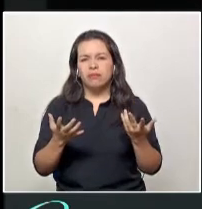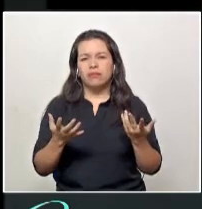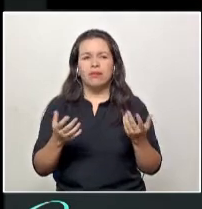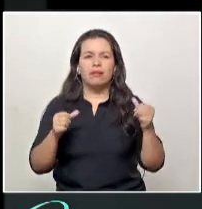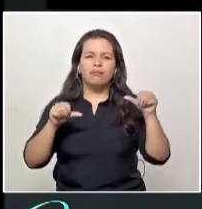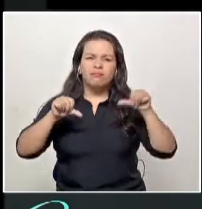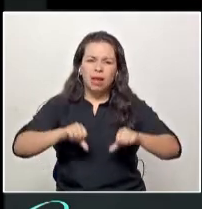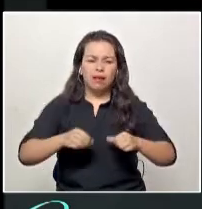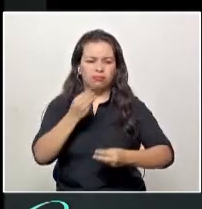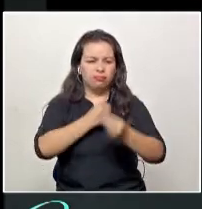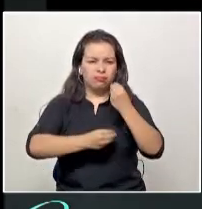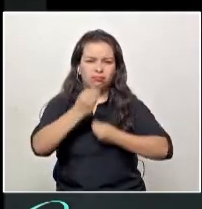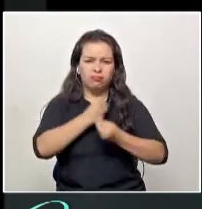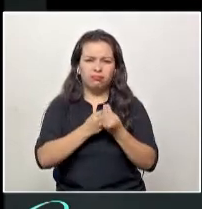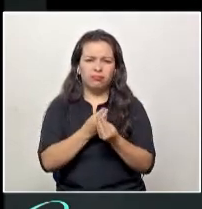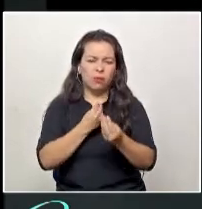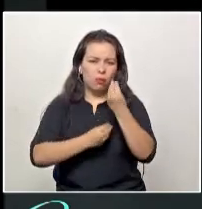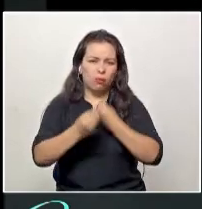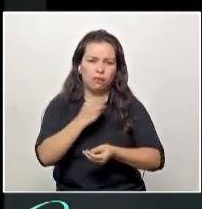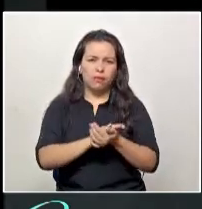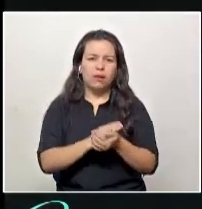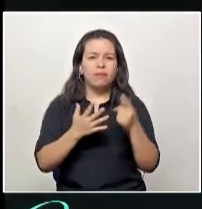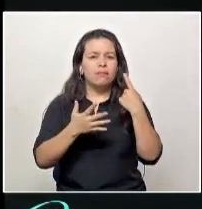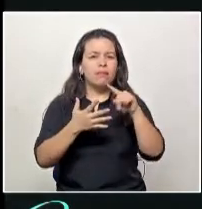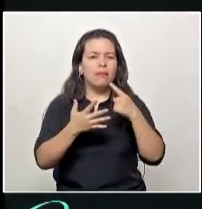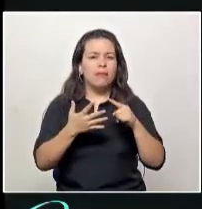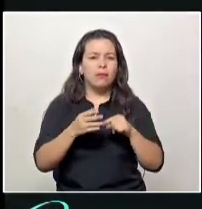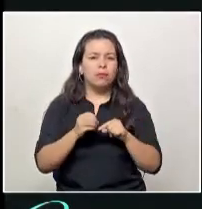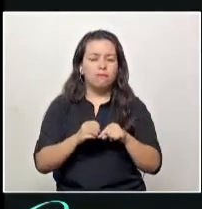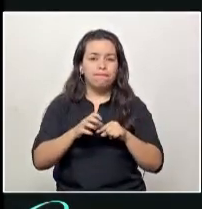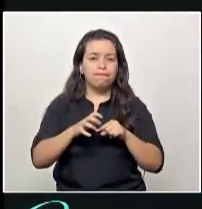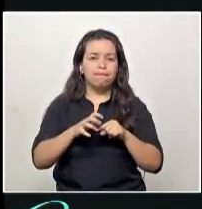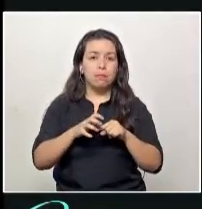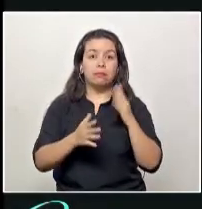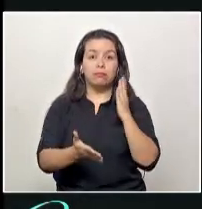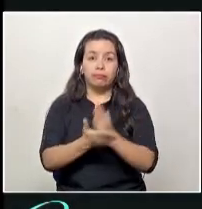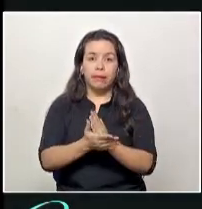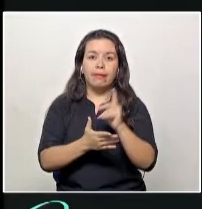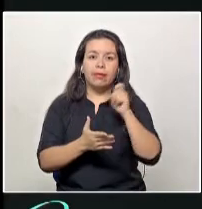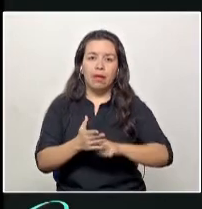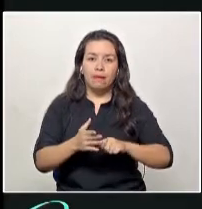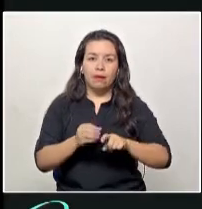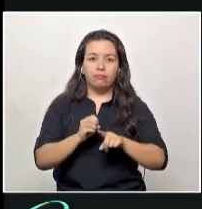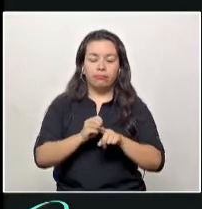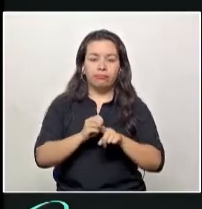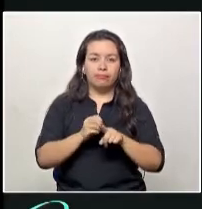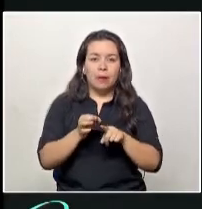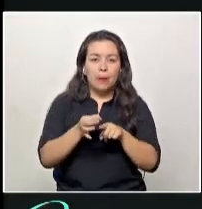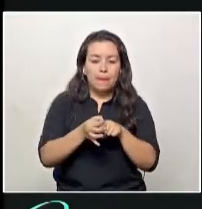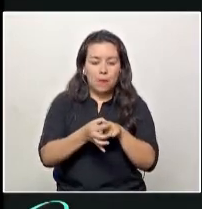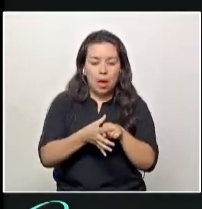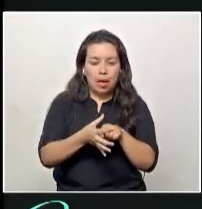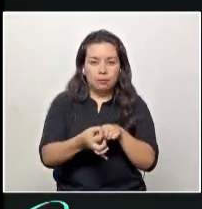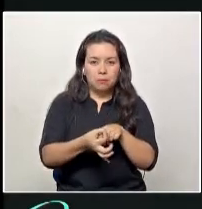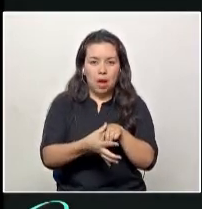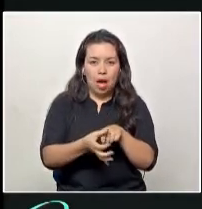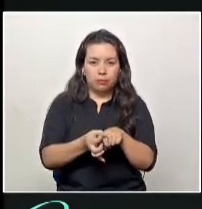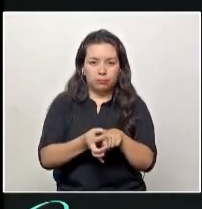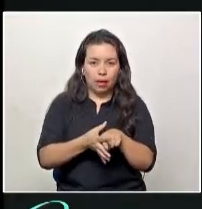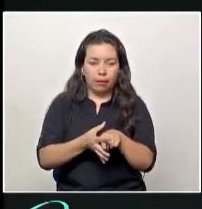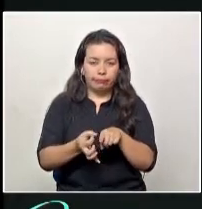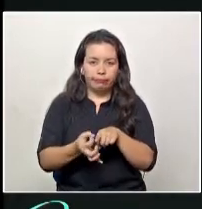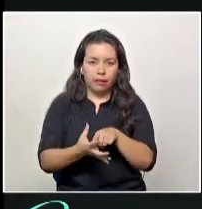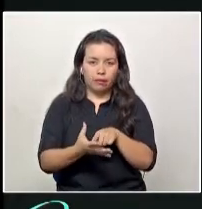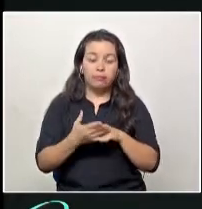alimentarios, que en muchos casos, por una inflamación severa, se pueden perforar. En el caso de los divertículos,